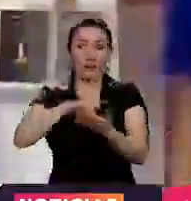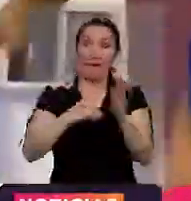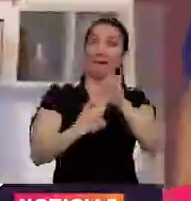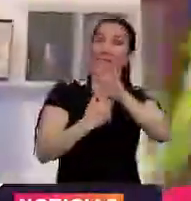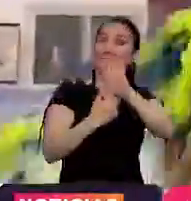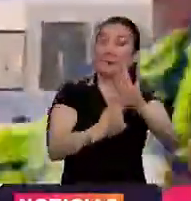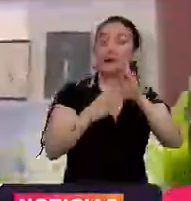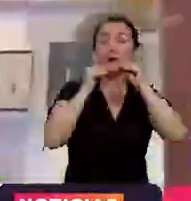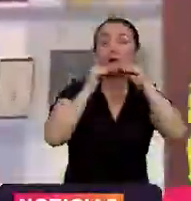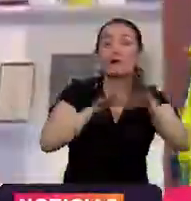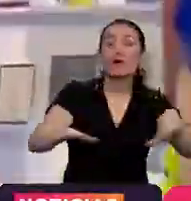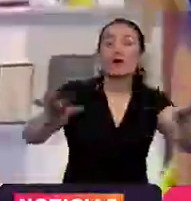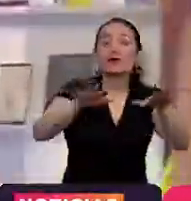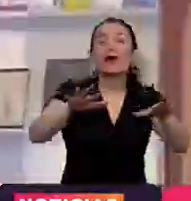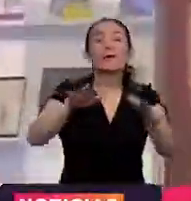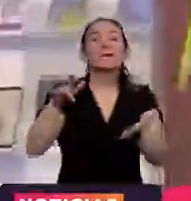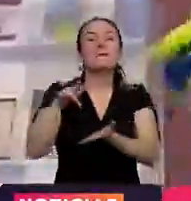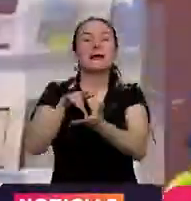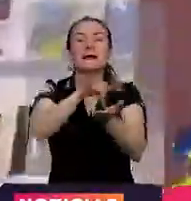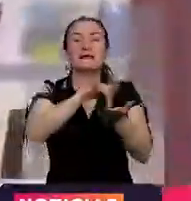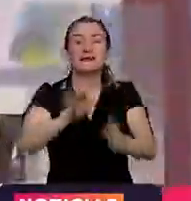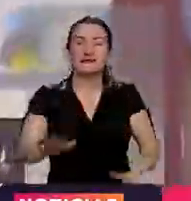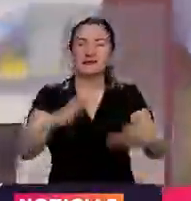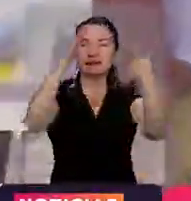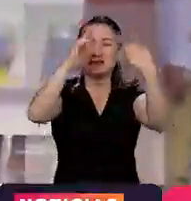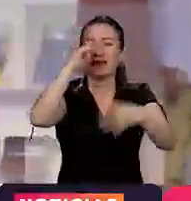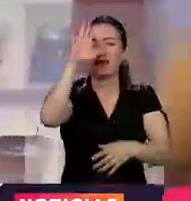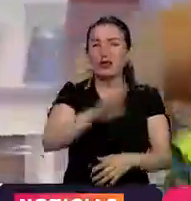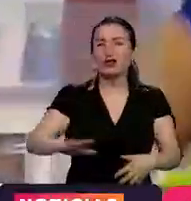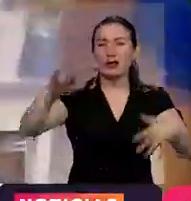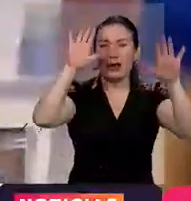presentarse a la convocatoria para participar del Festival